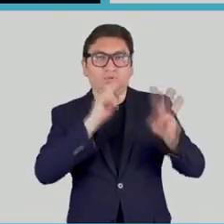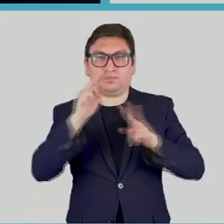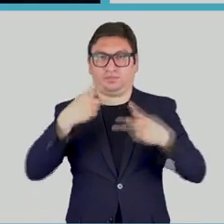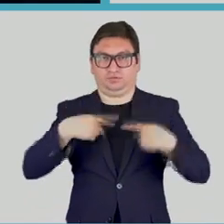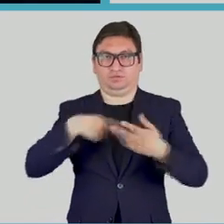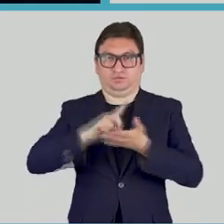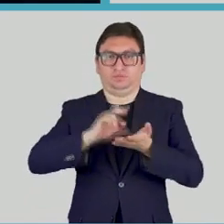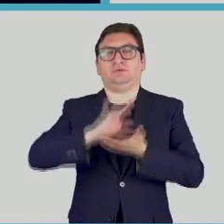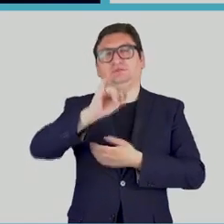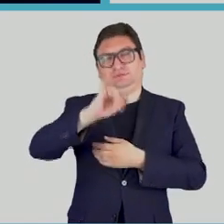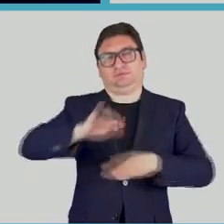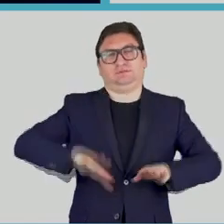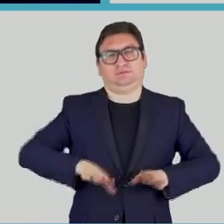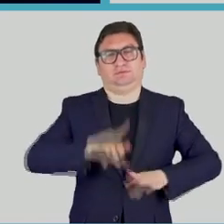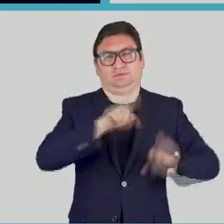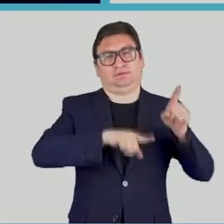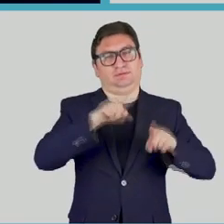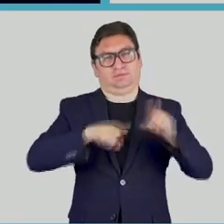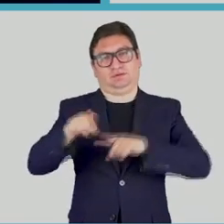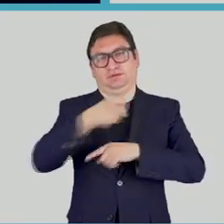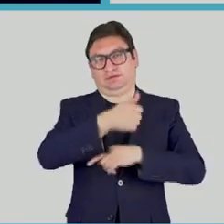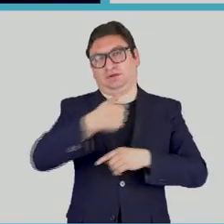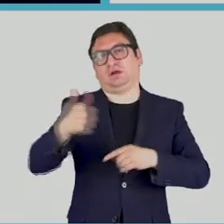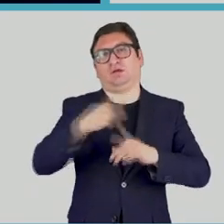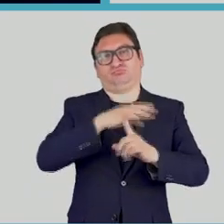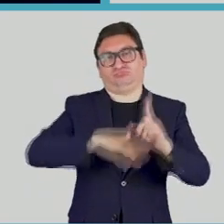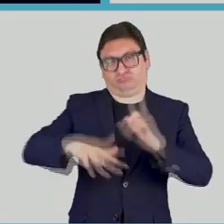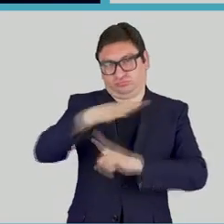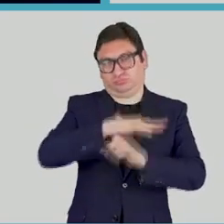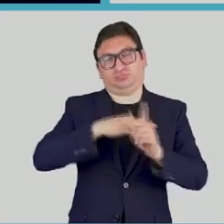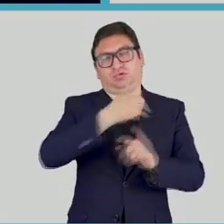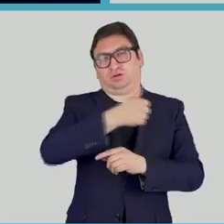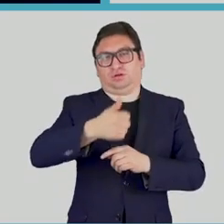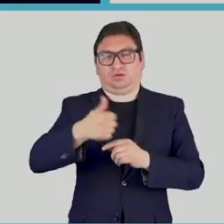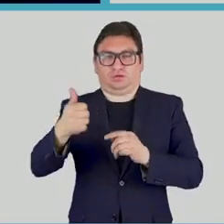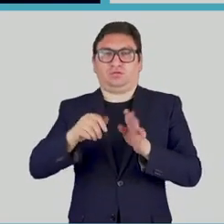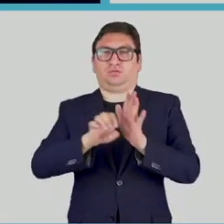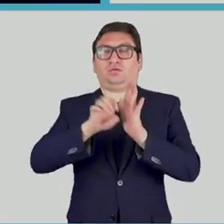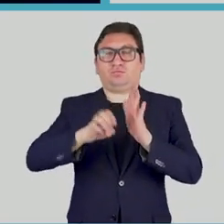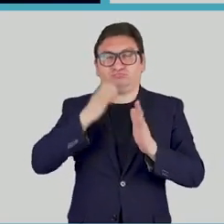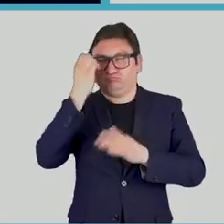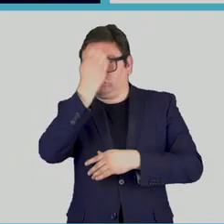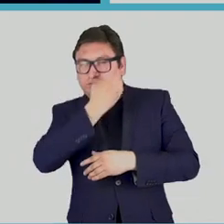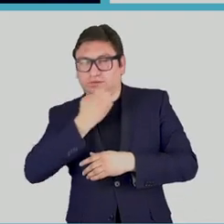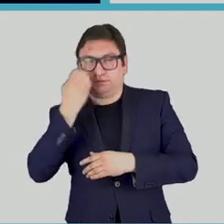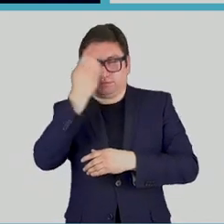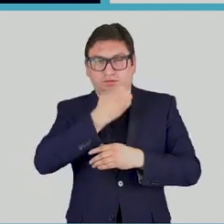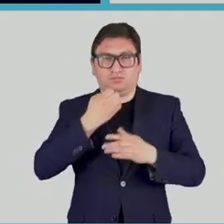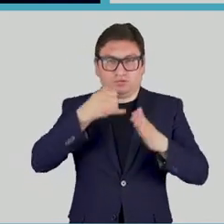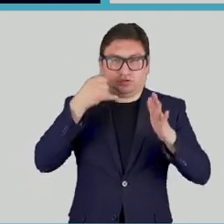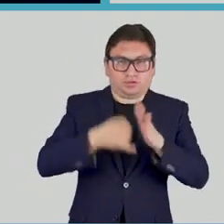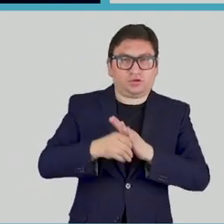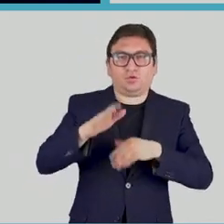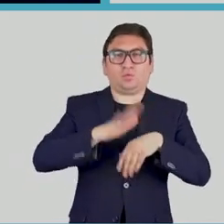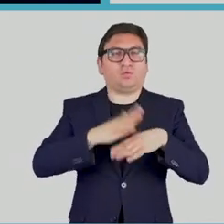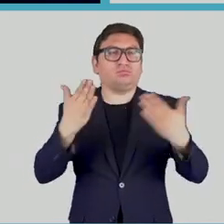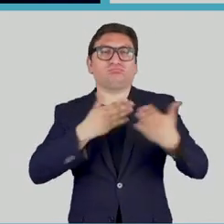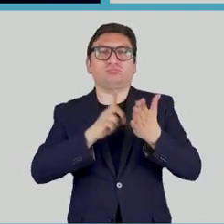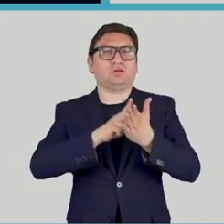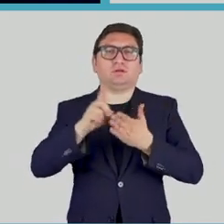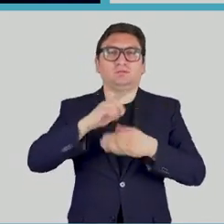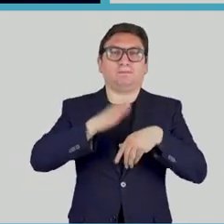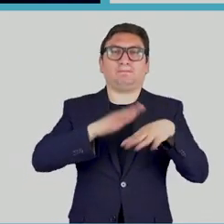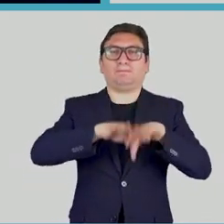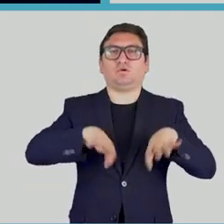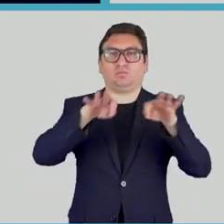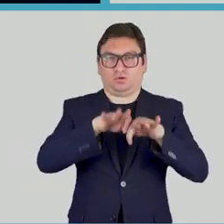discapacidad depende de los casos específicos depende de las circunstancias específicas del caso se tiene que hacer un ejercicio de ponderación de